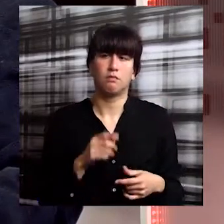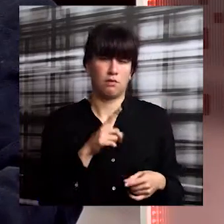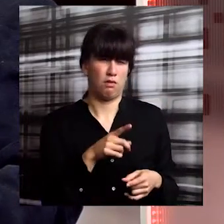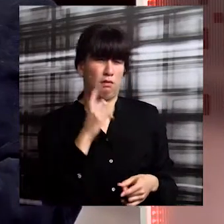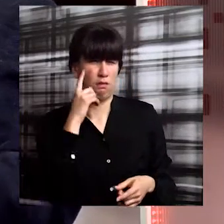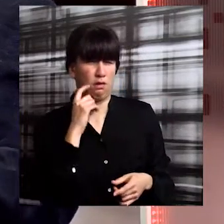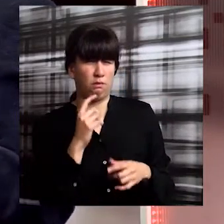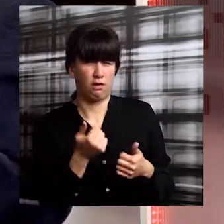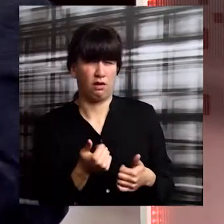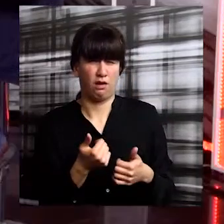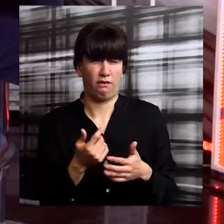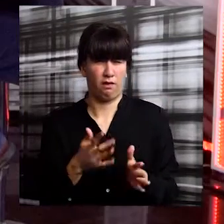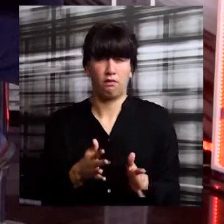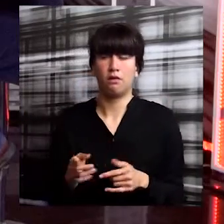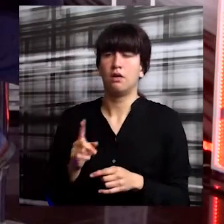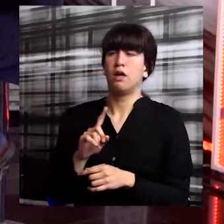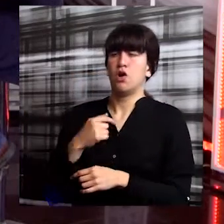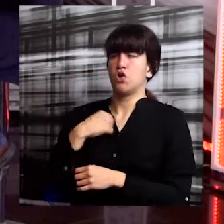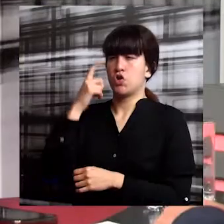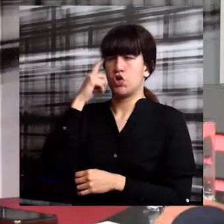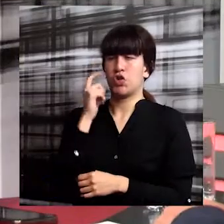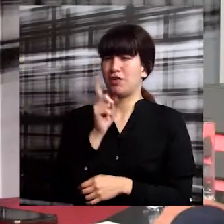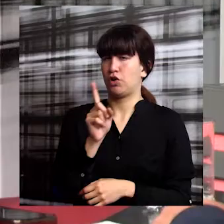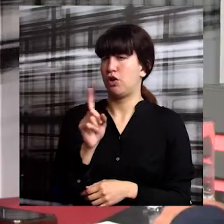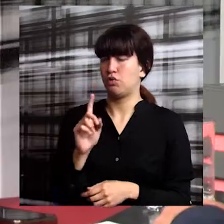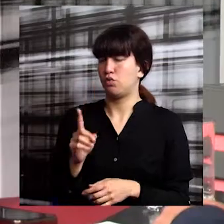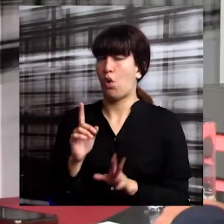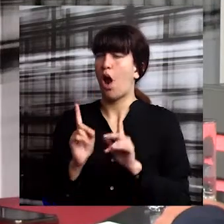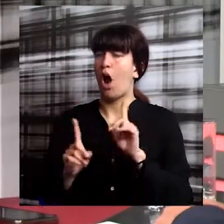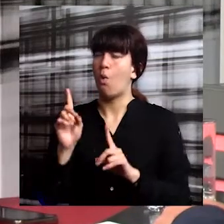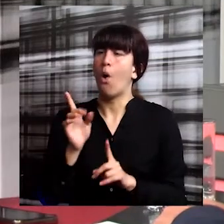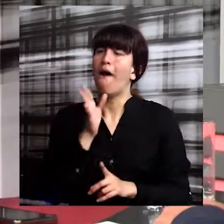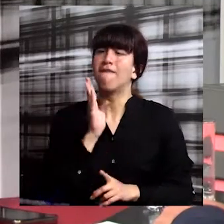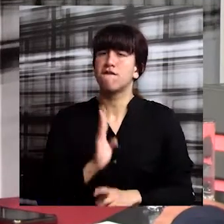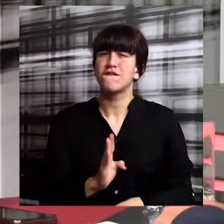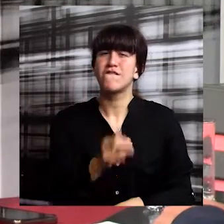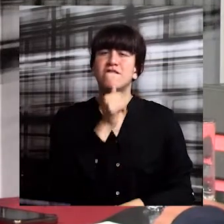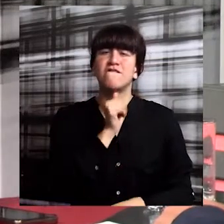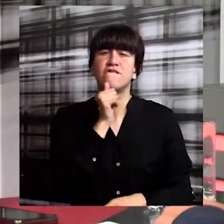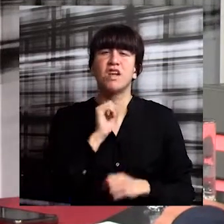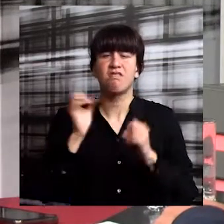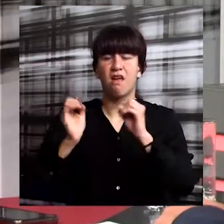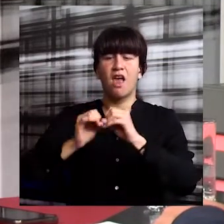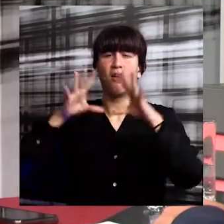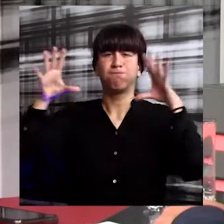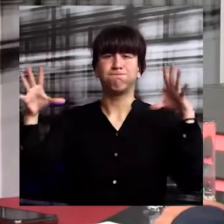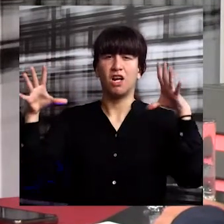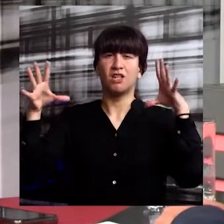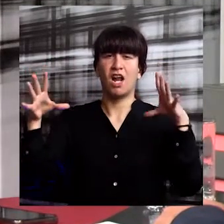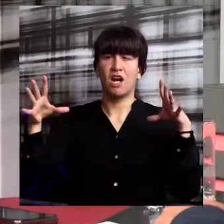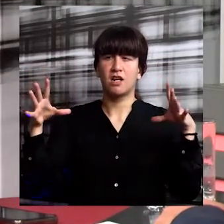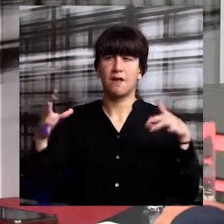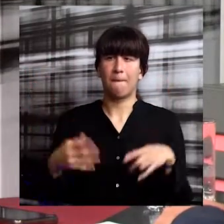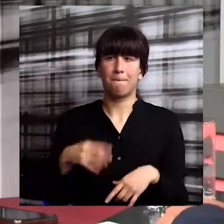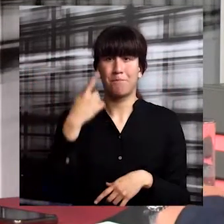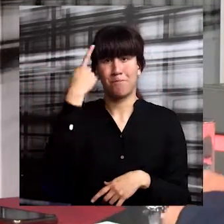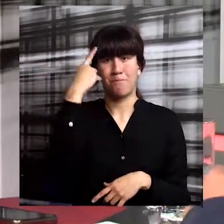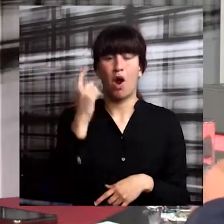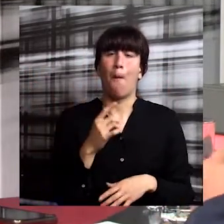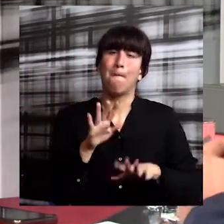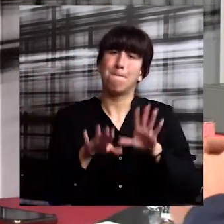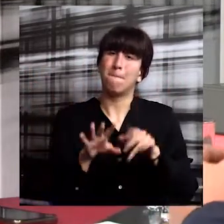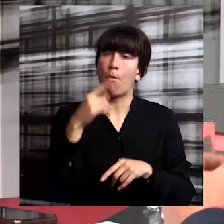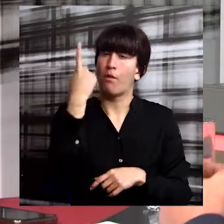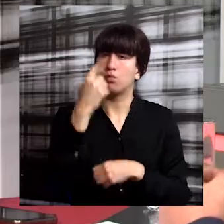elección? Yo pienso que todavía no están dadas las condiciones, y a mí me habría gustado disponer de al menos un año más para que se